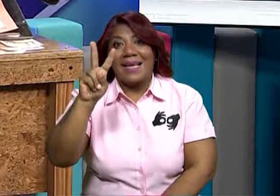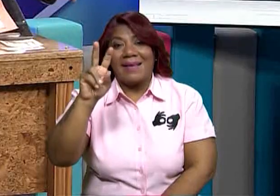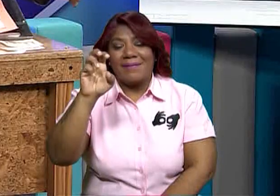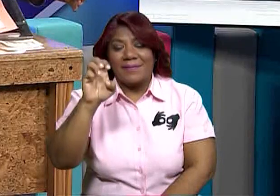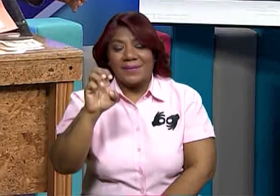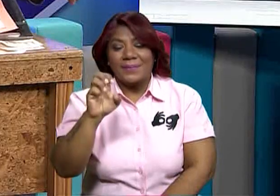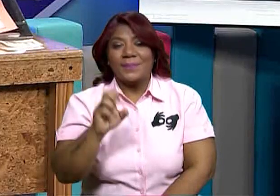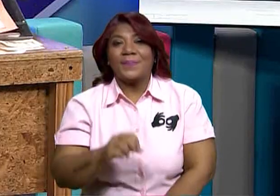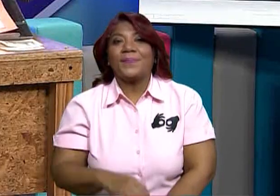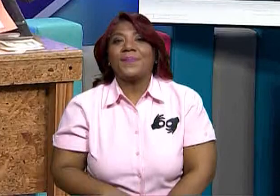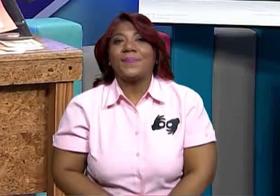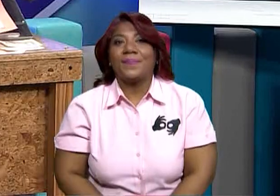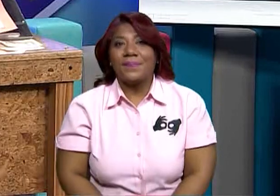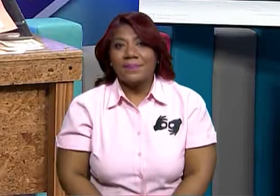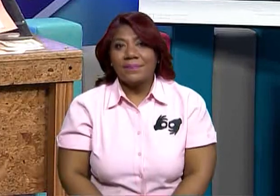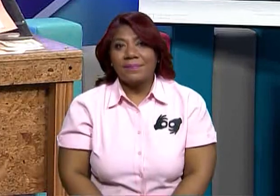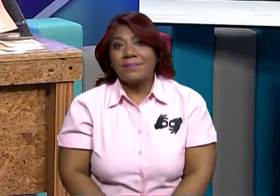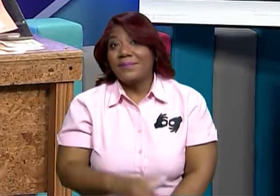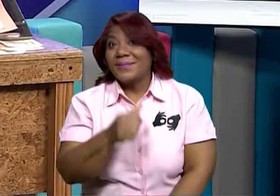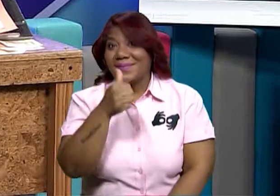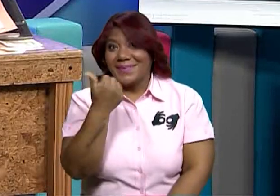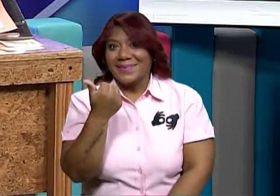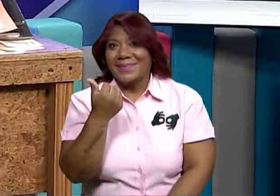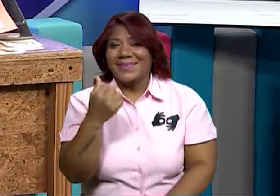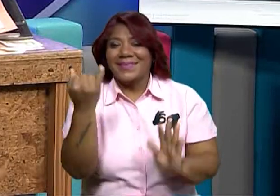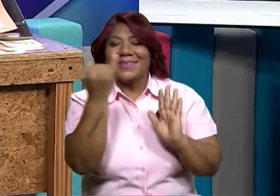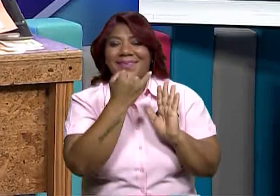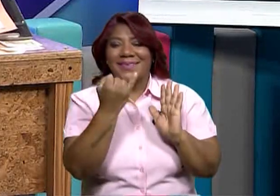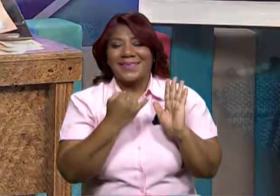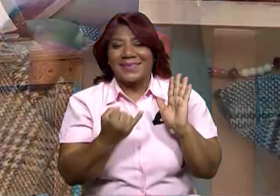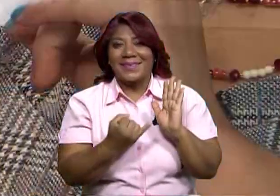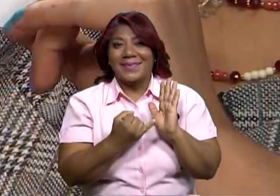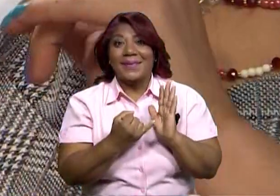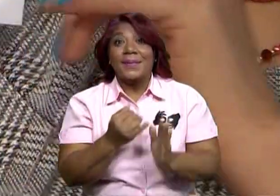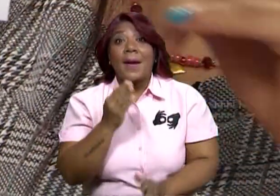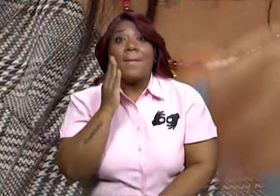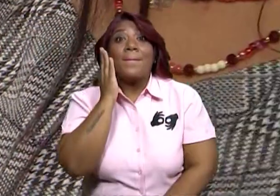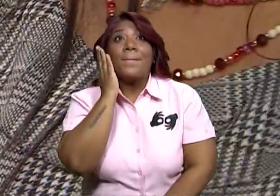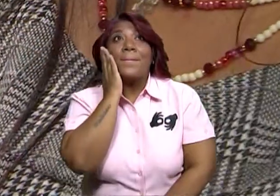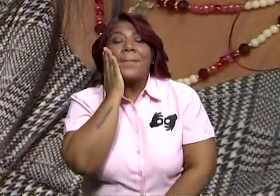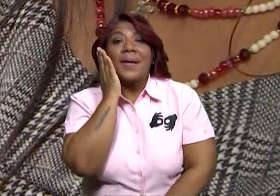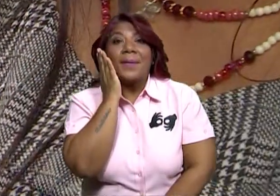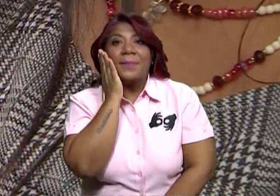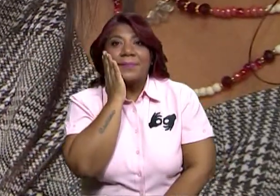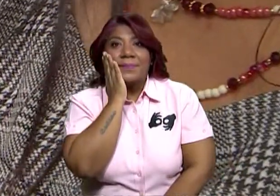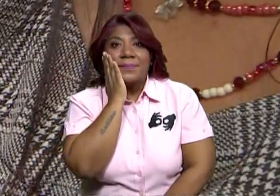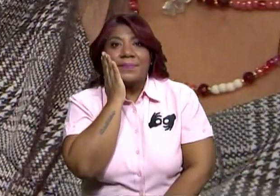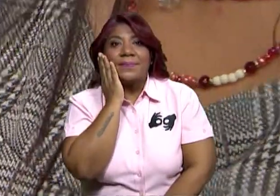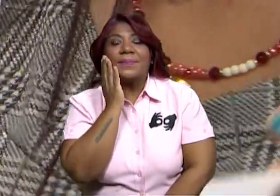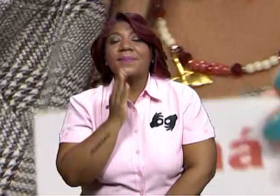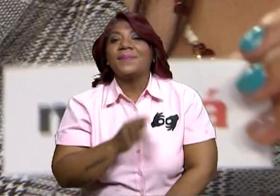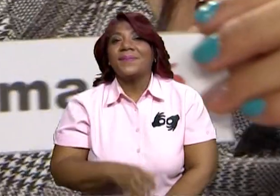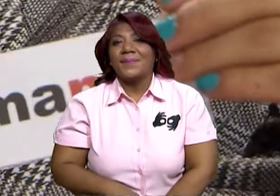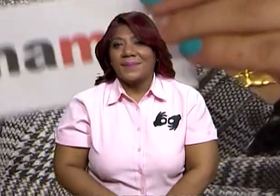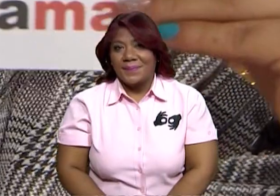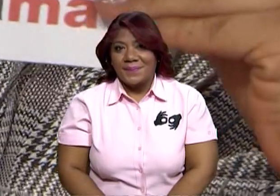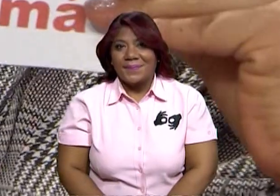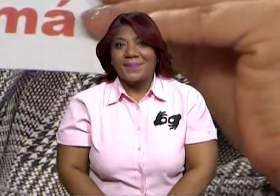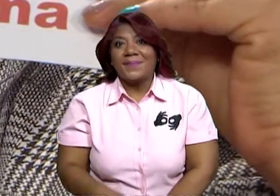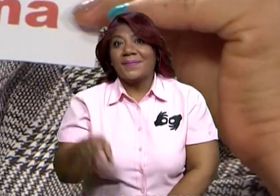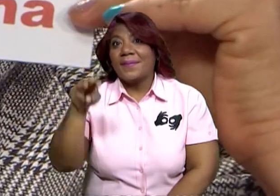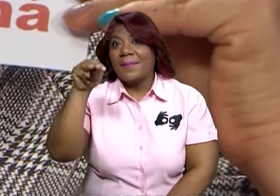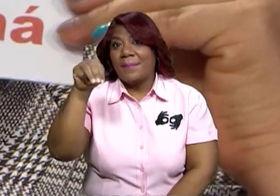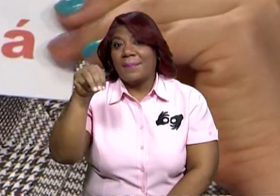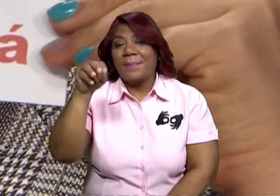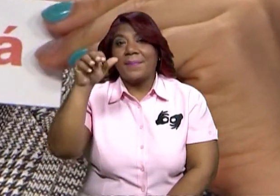Ejemplo, aquí tengo otra imagen que sería mamá, que también ya la tengo